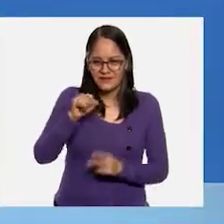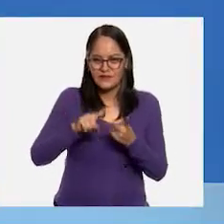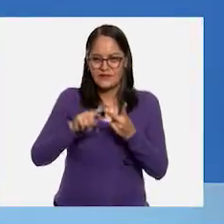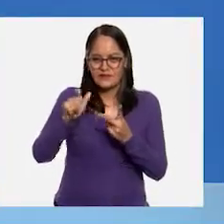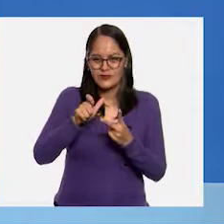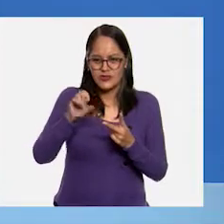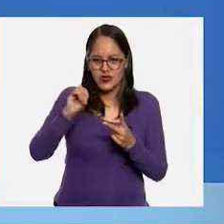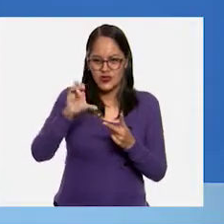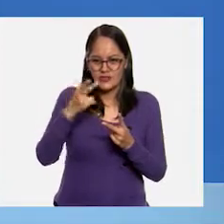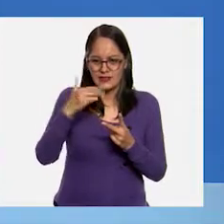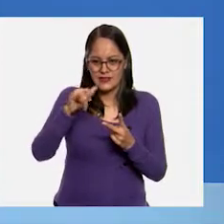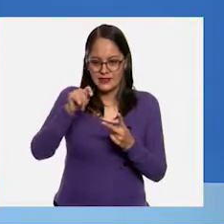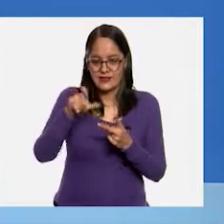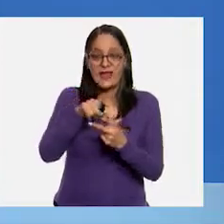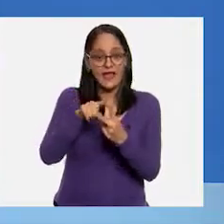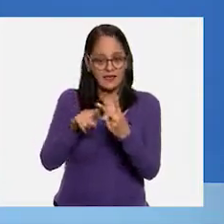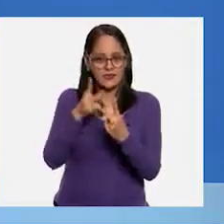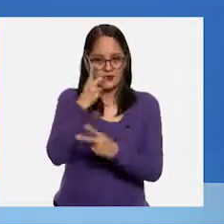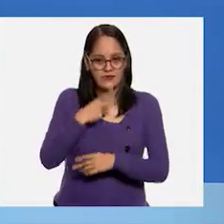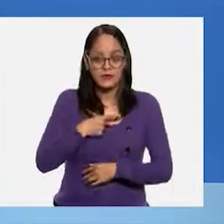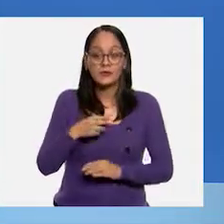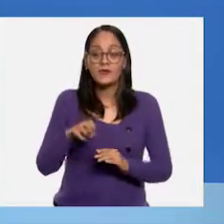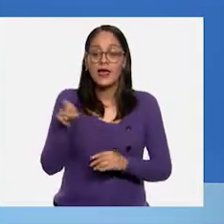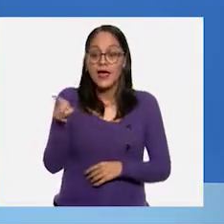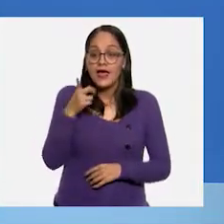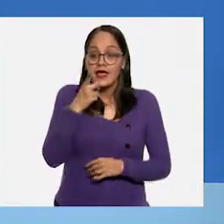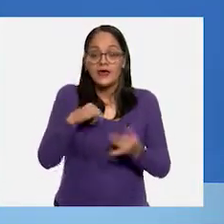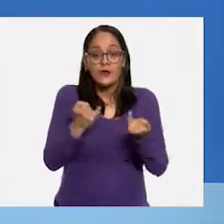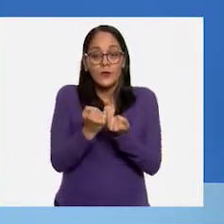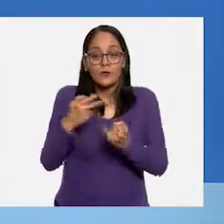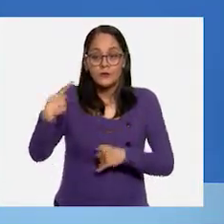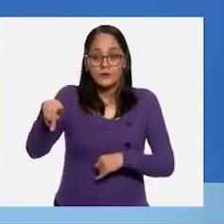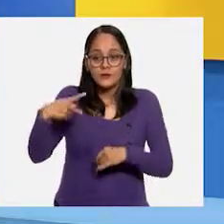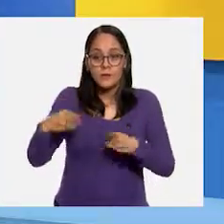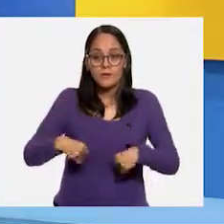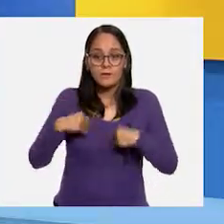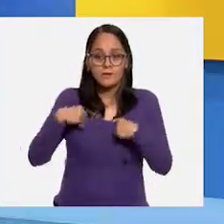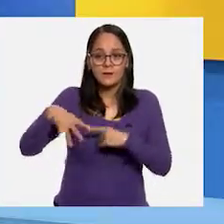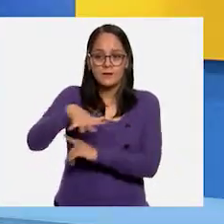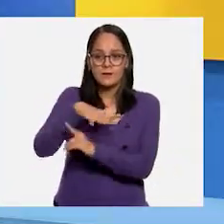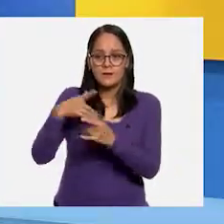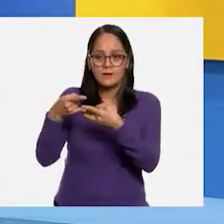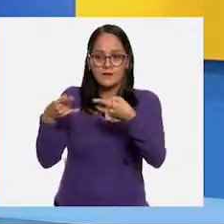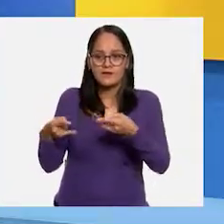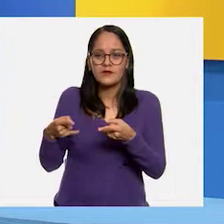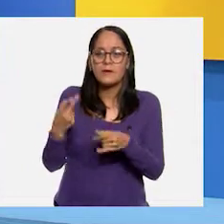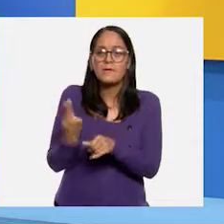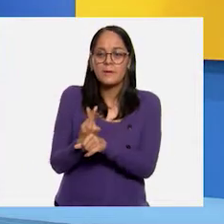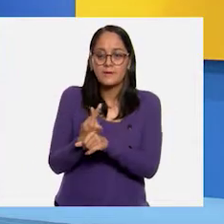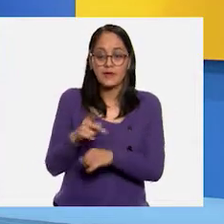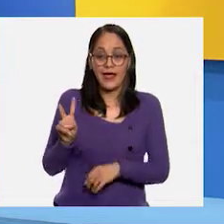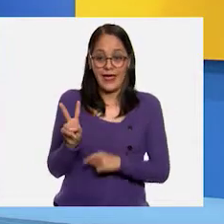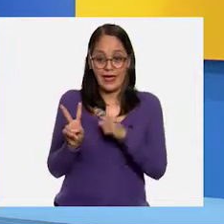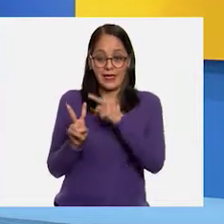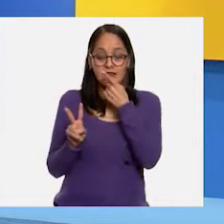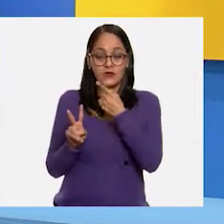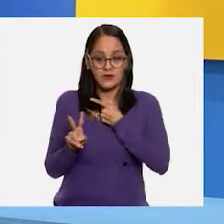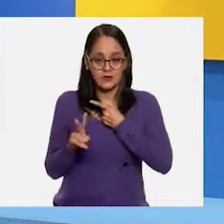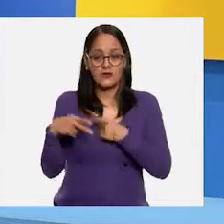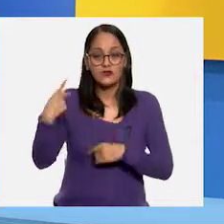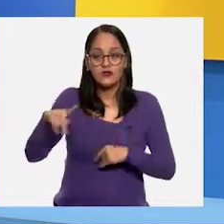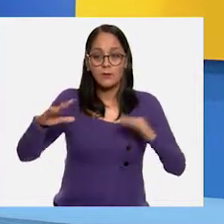clase pasada nos dijeron que íbamos a conocer más acerca de su caso. Sí, ella nos dijo que periódicamente